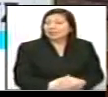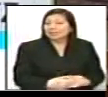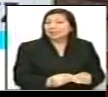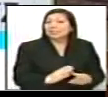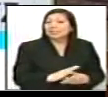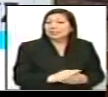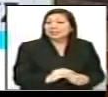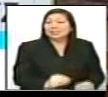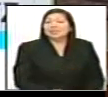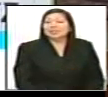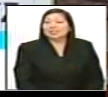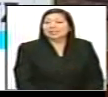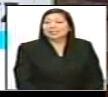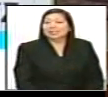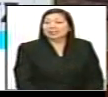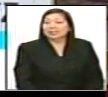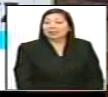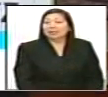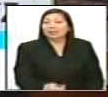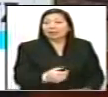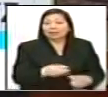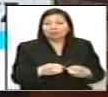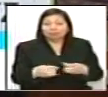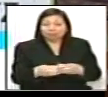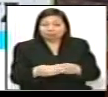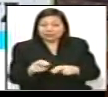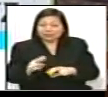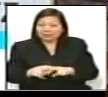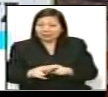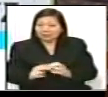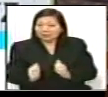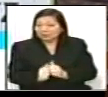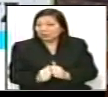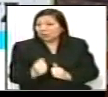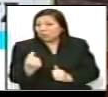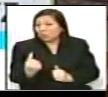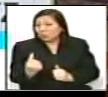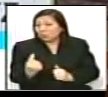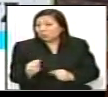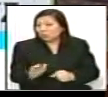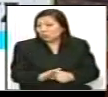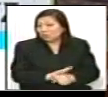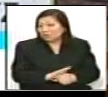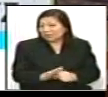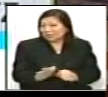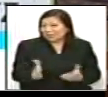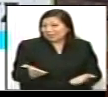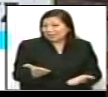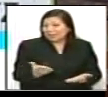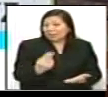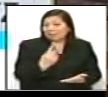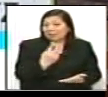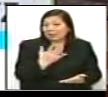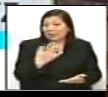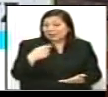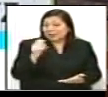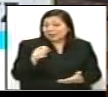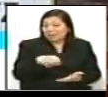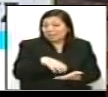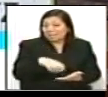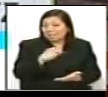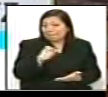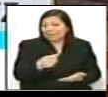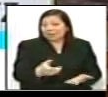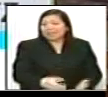es probablemente la de escaños reservados. No sé si con uno sea suficiente, dado que es el 25% de la